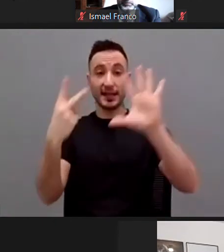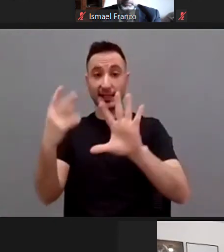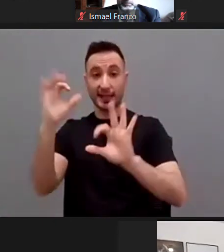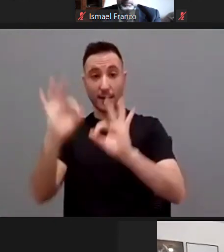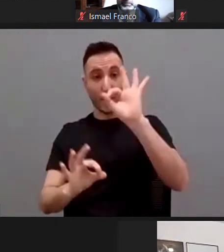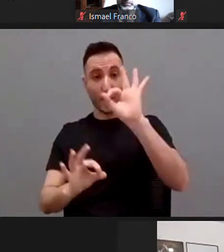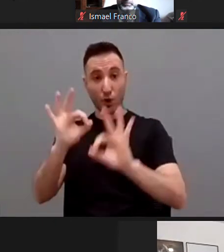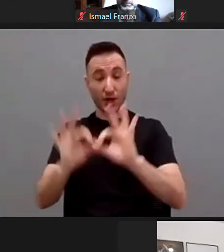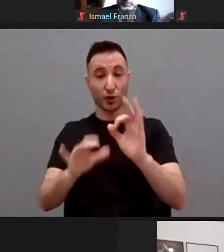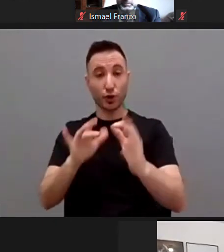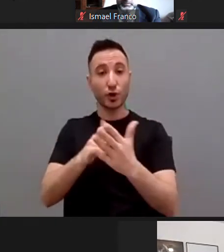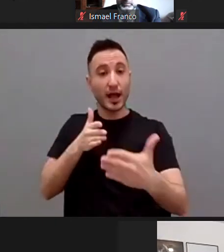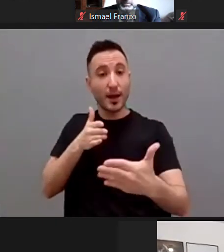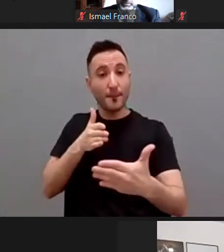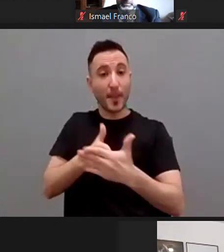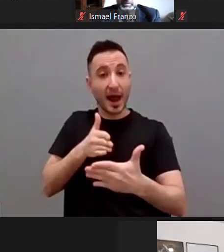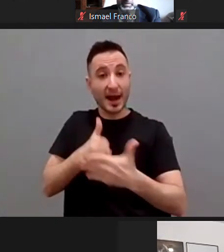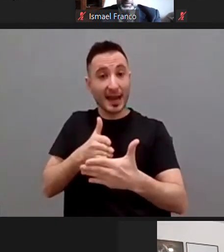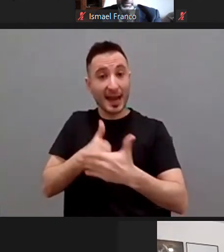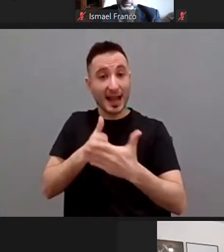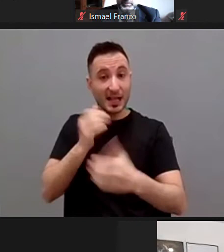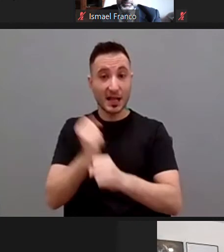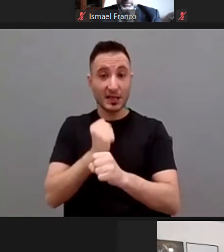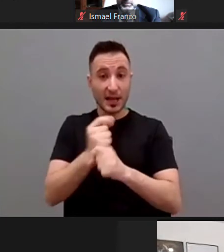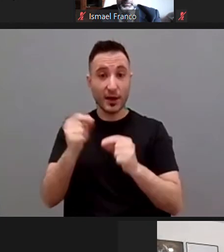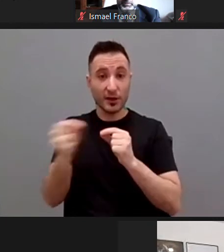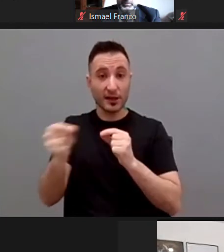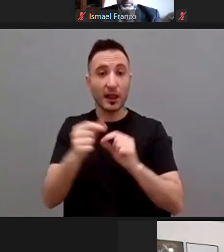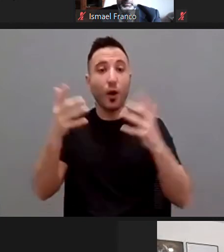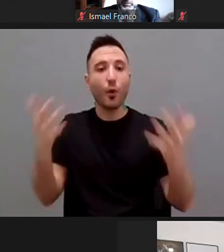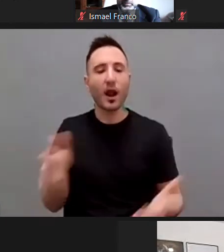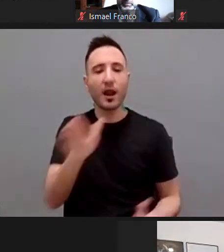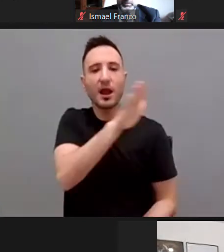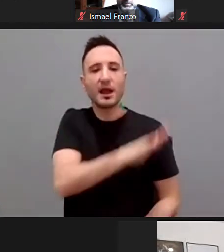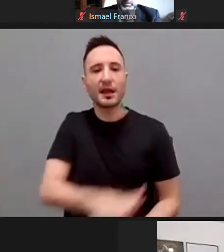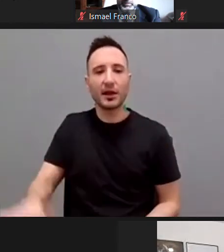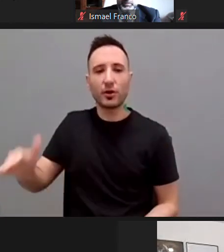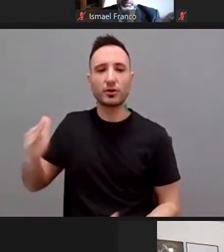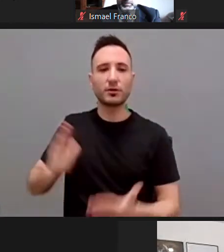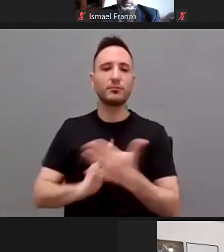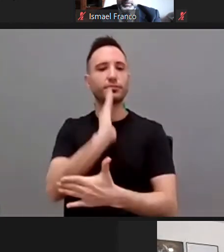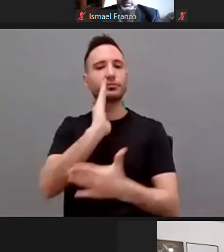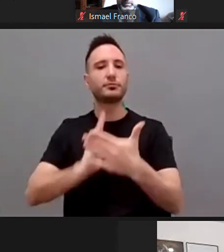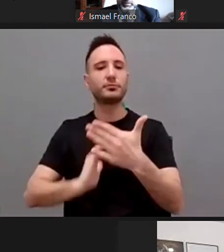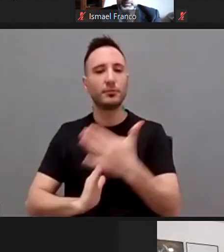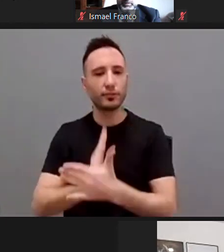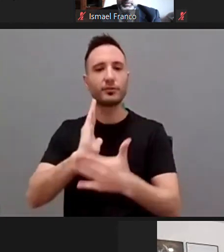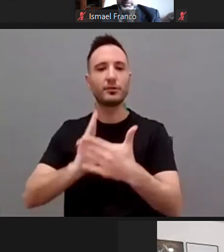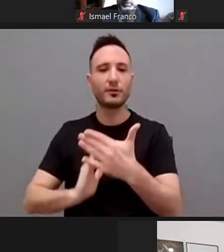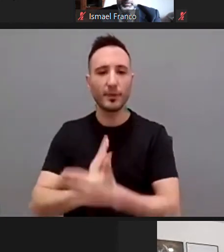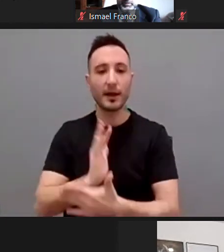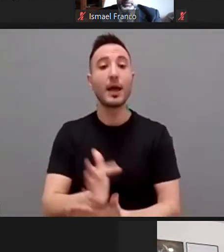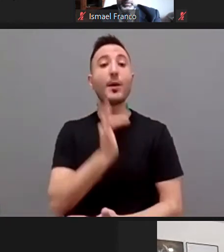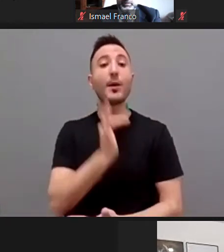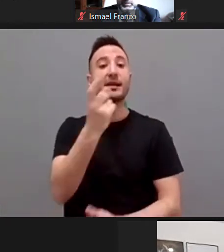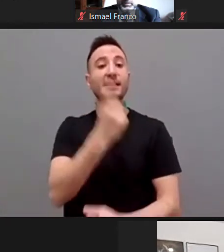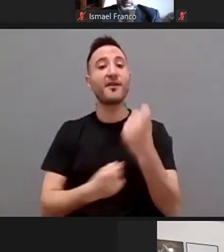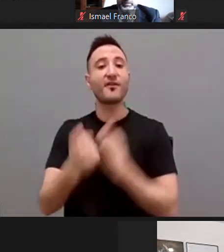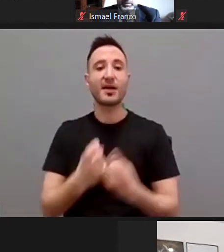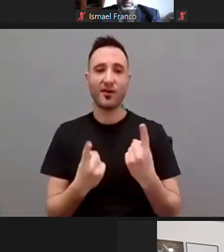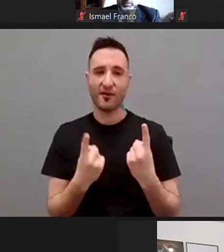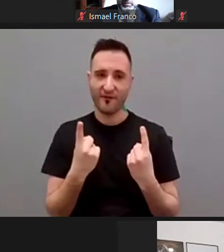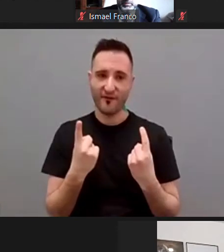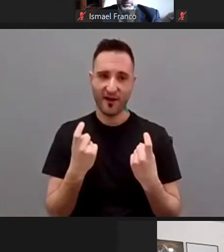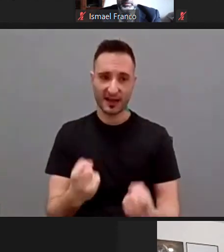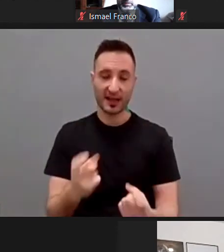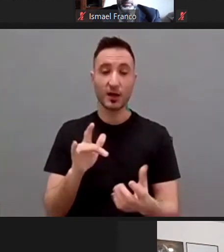del teletrabajo son las interrupciones de los hijos seguidos de la falta de concentración. El teletrabajo ha venido para quedarse, pero el teletrabajo